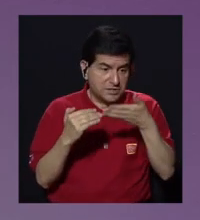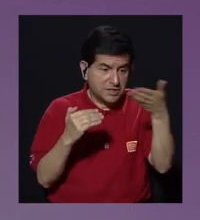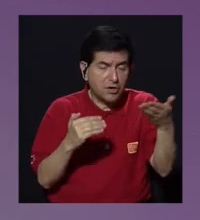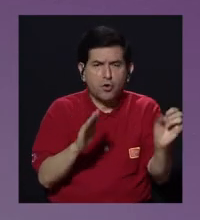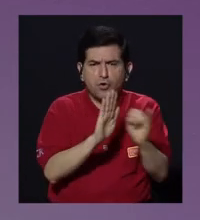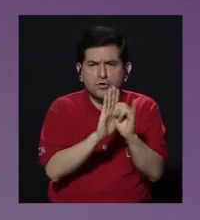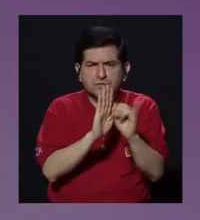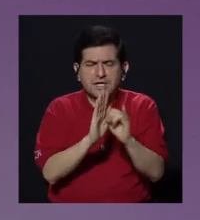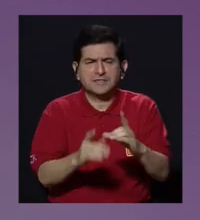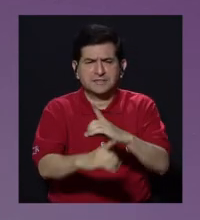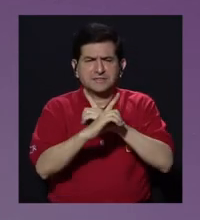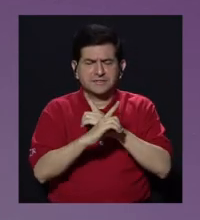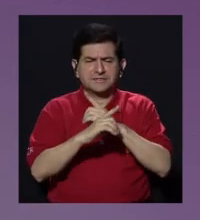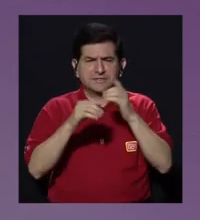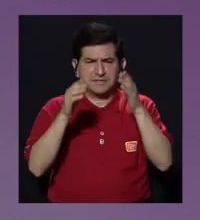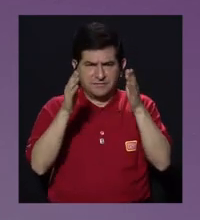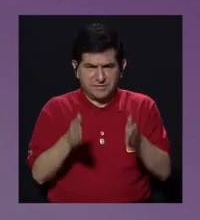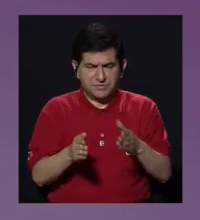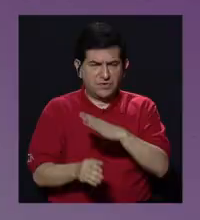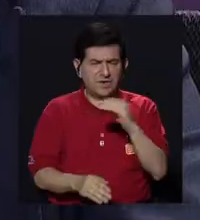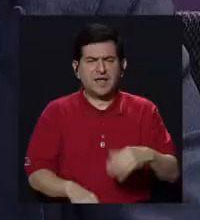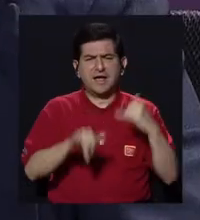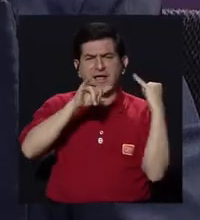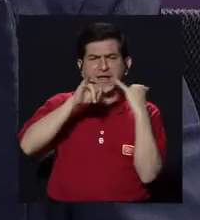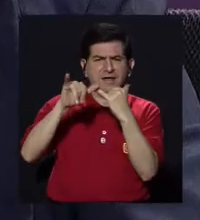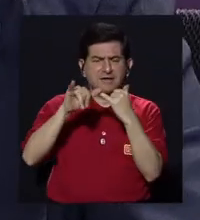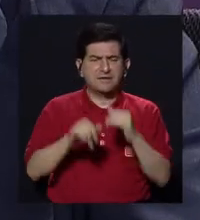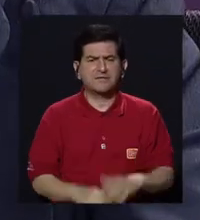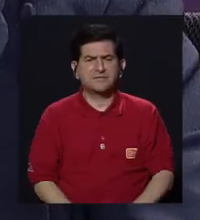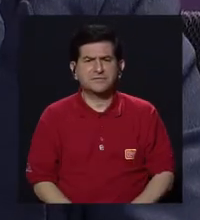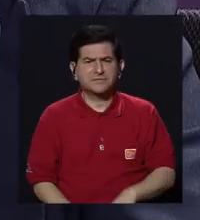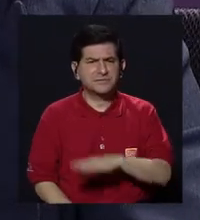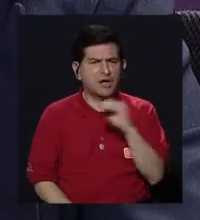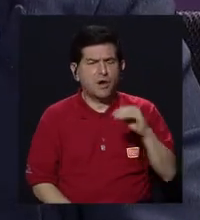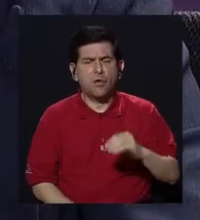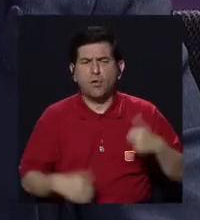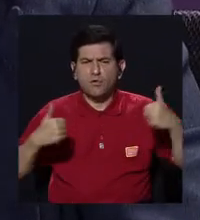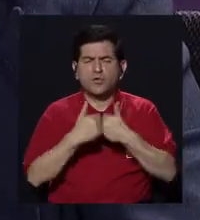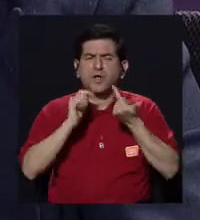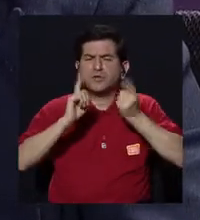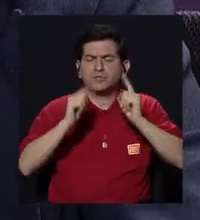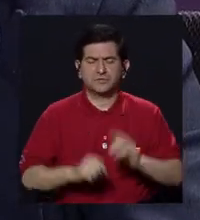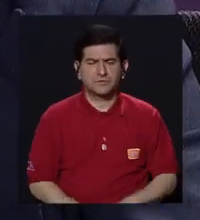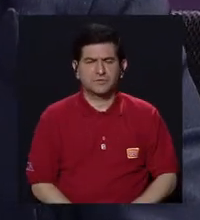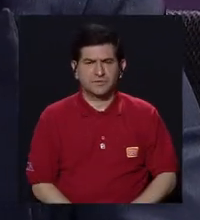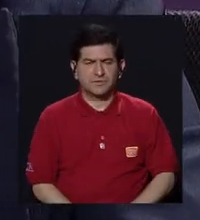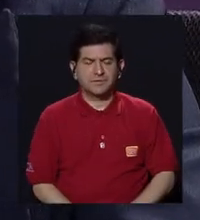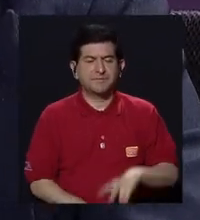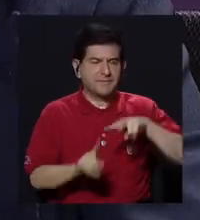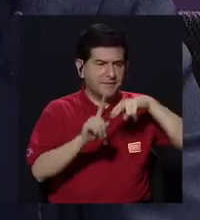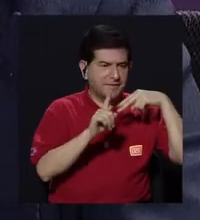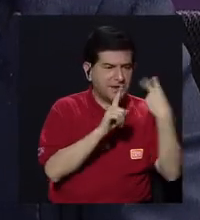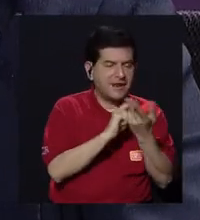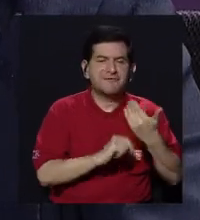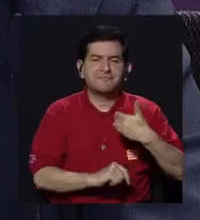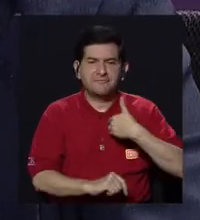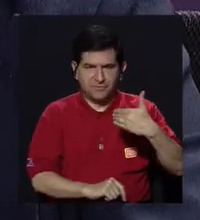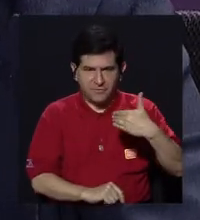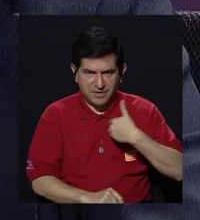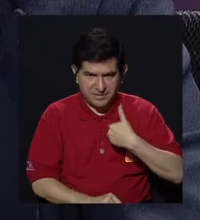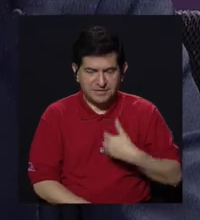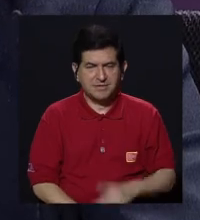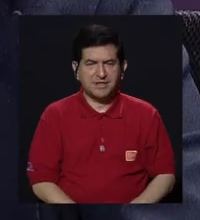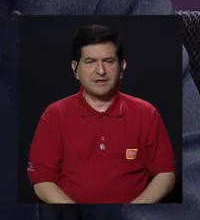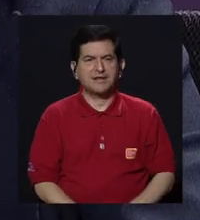desde cosas que haya identificado la Defensoría y cuáles son los grandes retos? Sí, escuchando a doña Gretel y sobre todo el enfoque que están